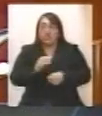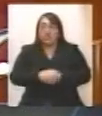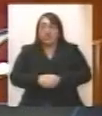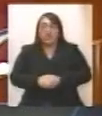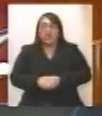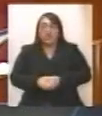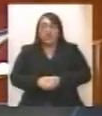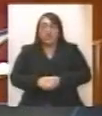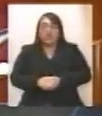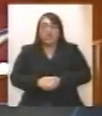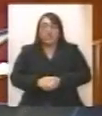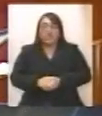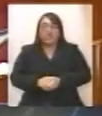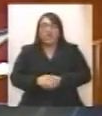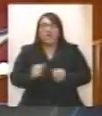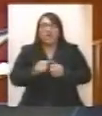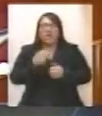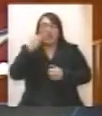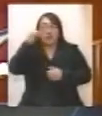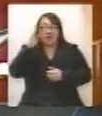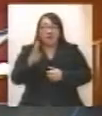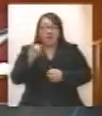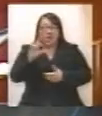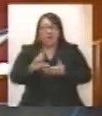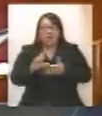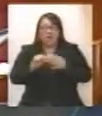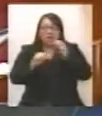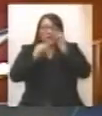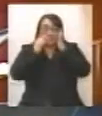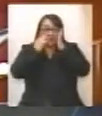son Loreto, Madre de Dios y Lima.